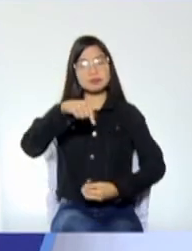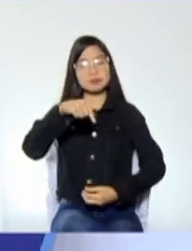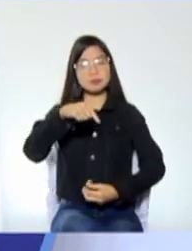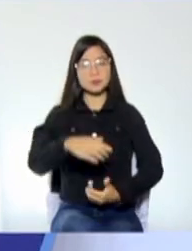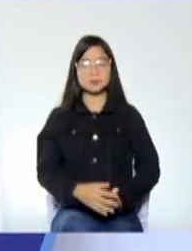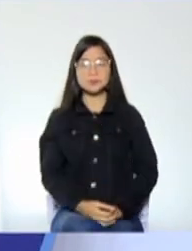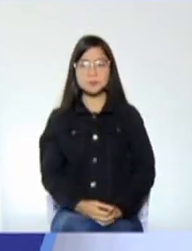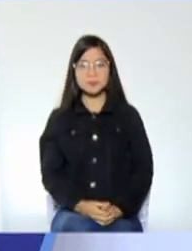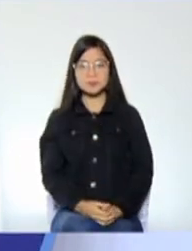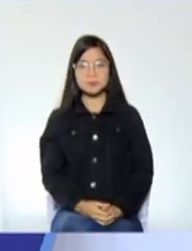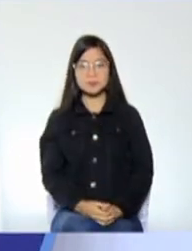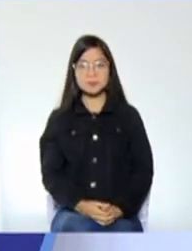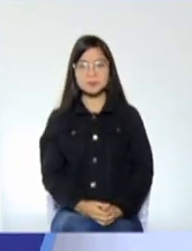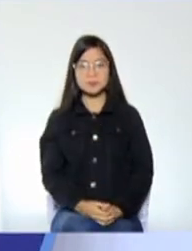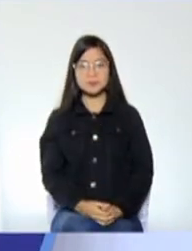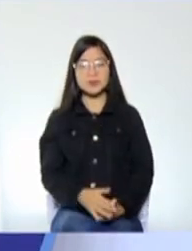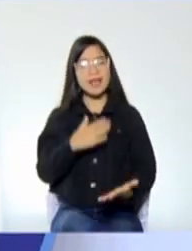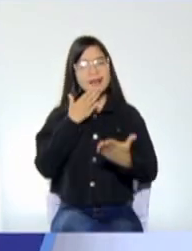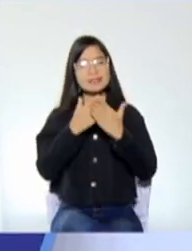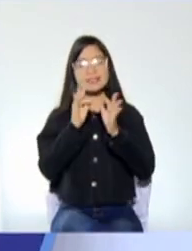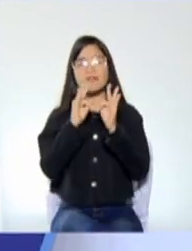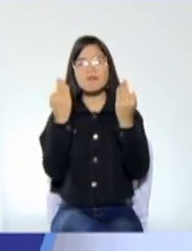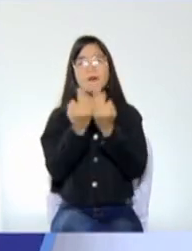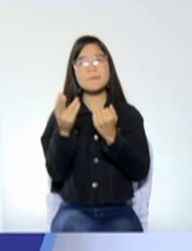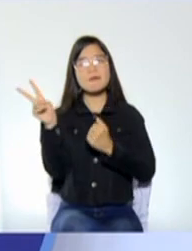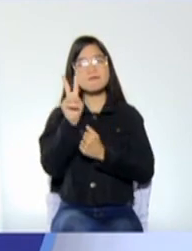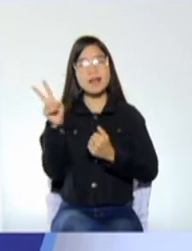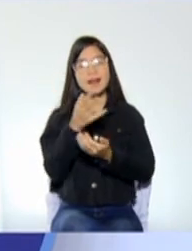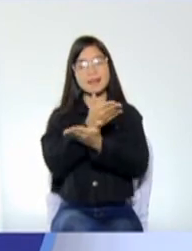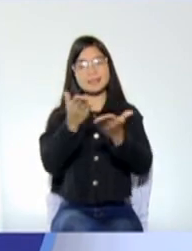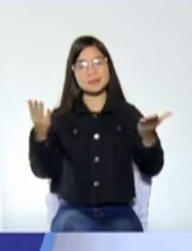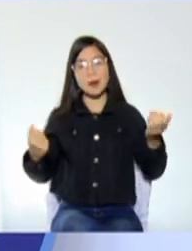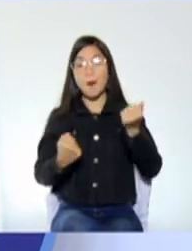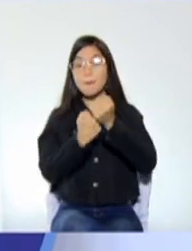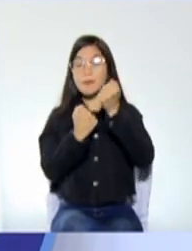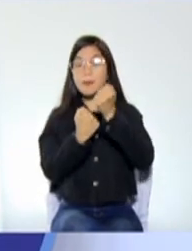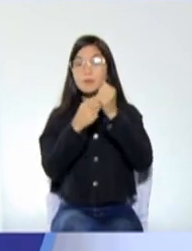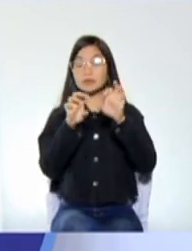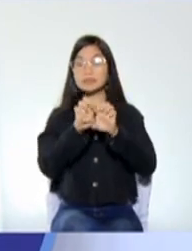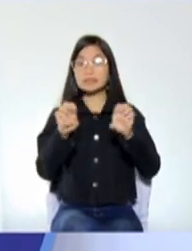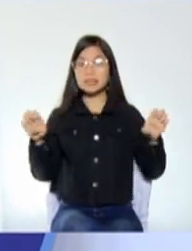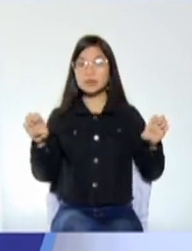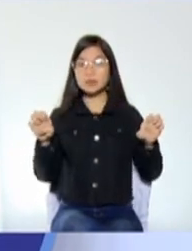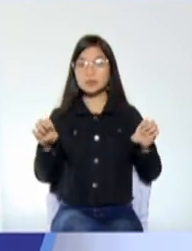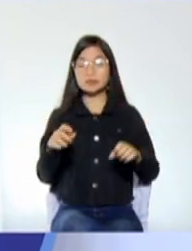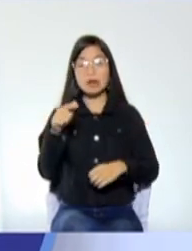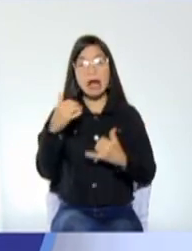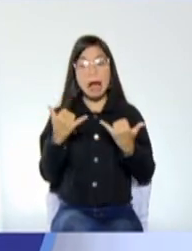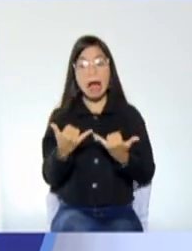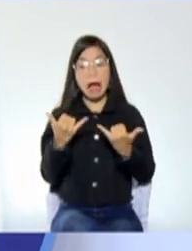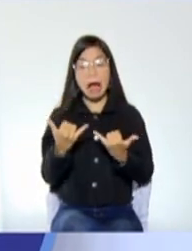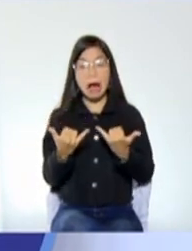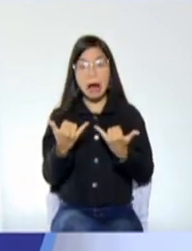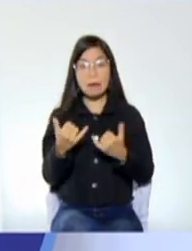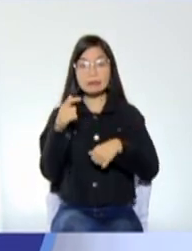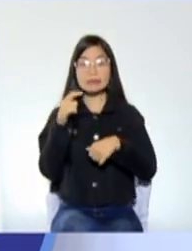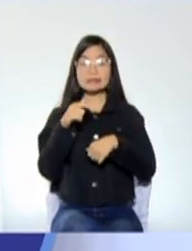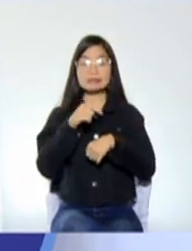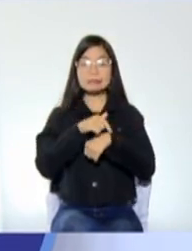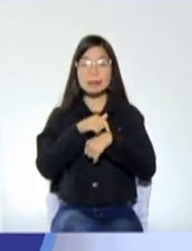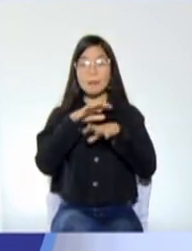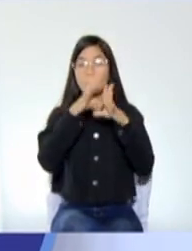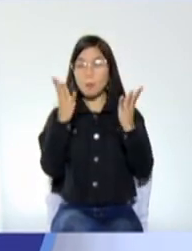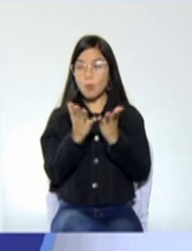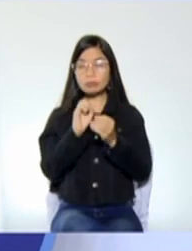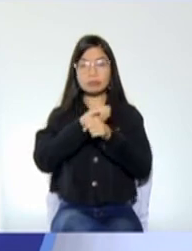día de clases. A nuestra gran familia venezolana por seguir apoyando la educación en estos tiempos de pandemia y por supuesto a